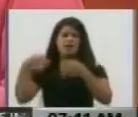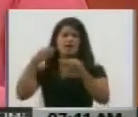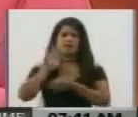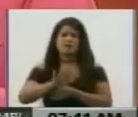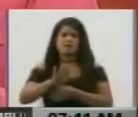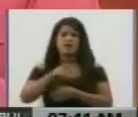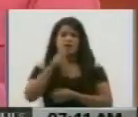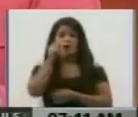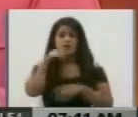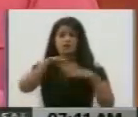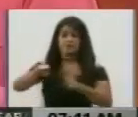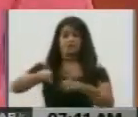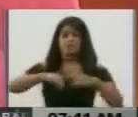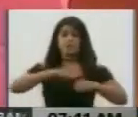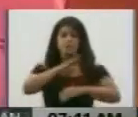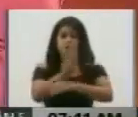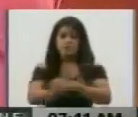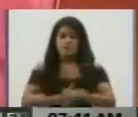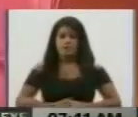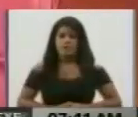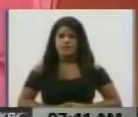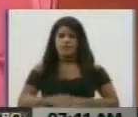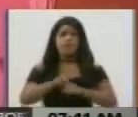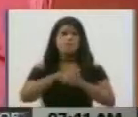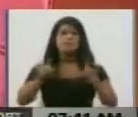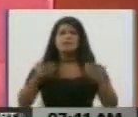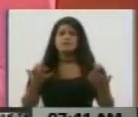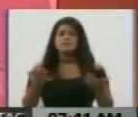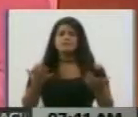tienen el poder. Ahora, eso es un argumento